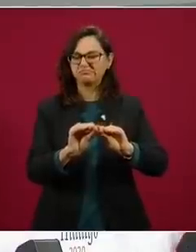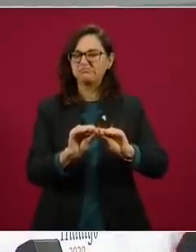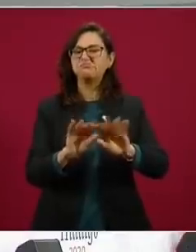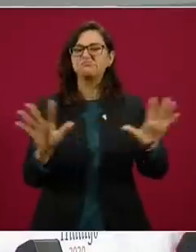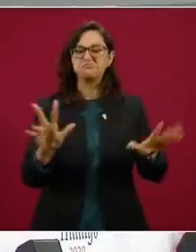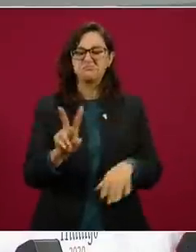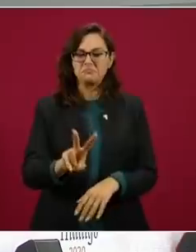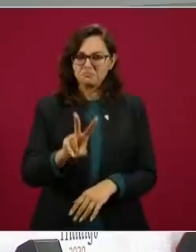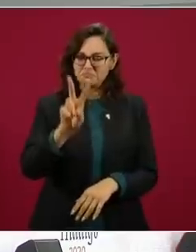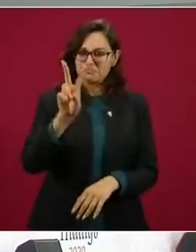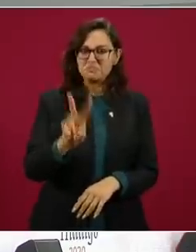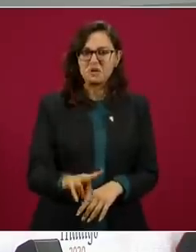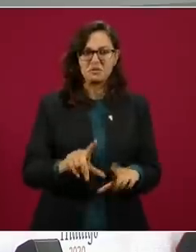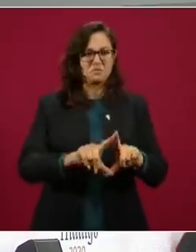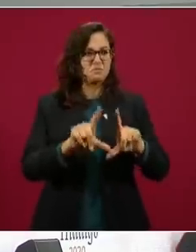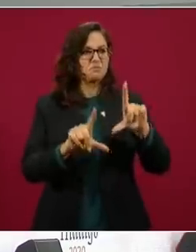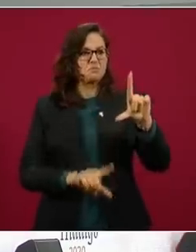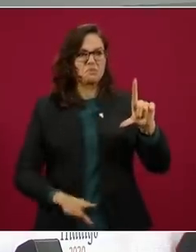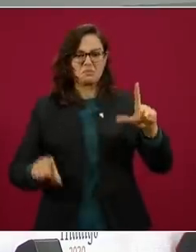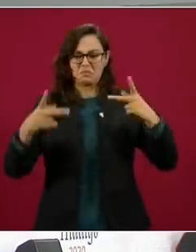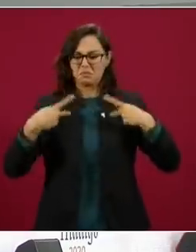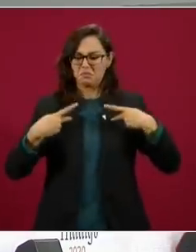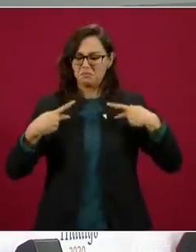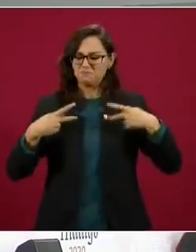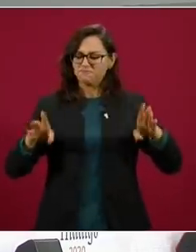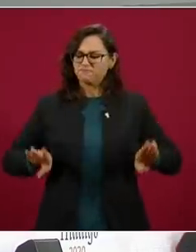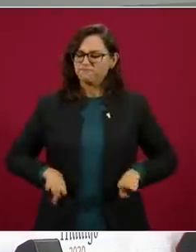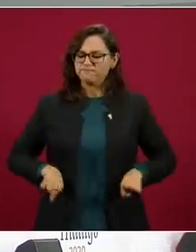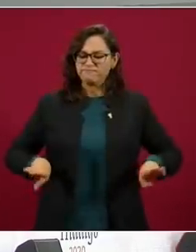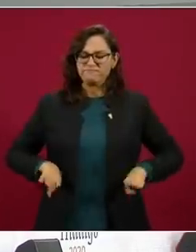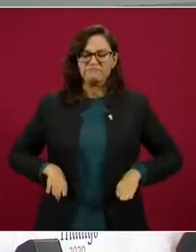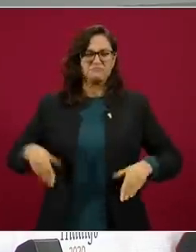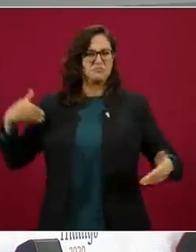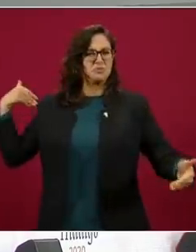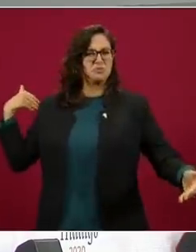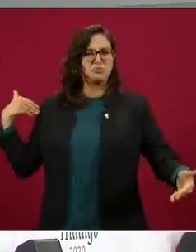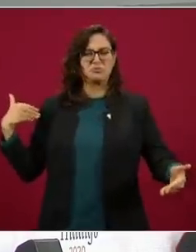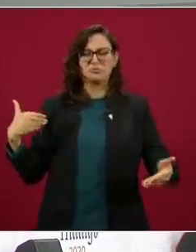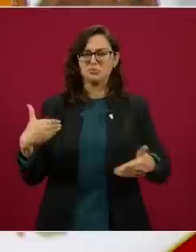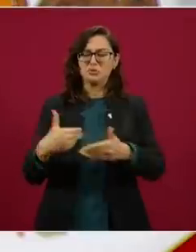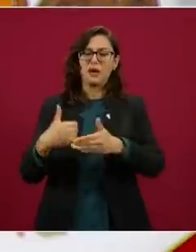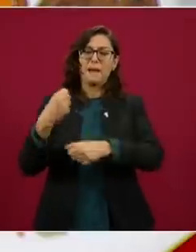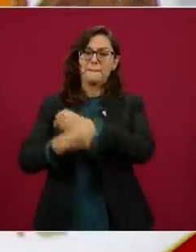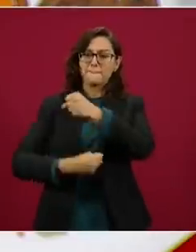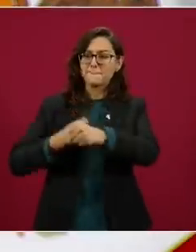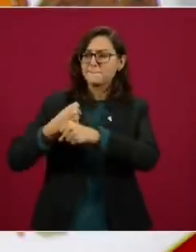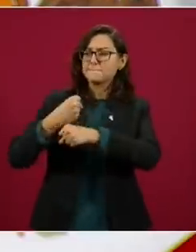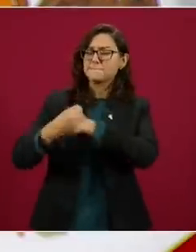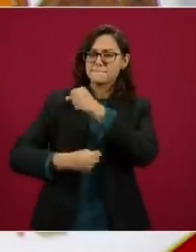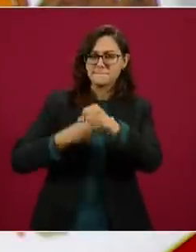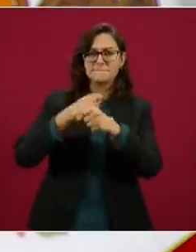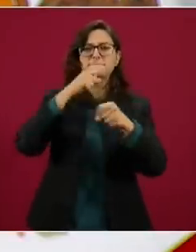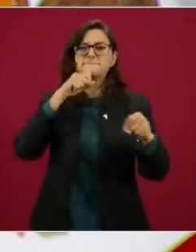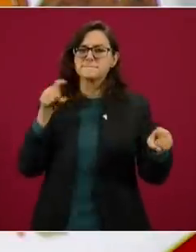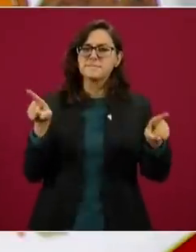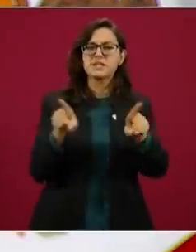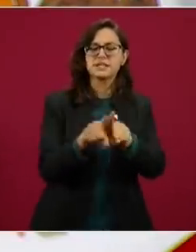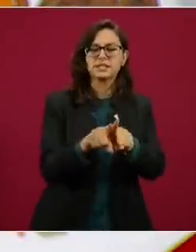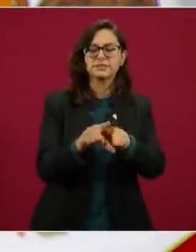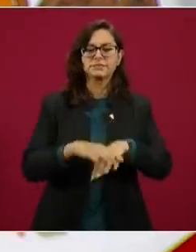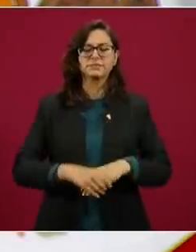que nuestro país ha enarbolado a lo largo de su historia pero además